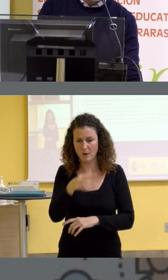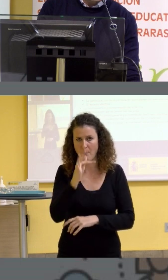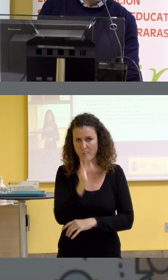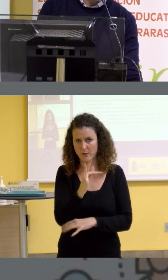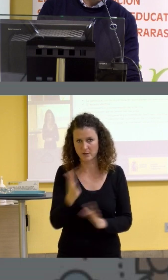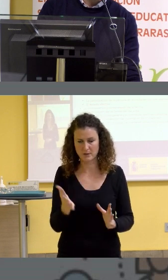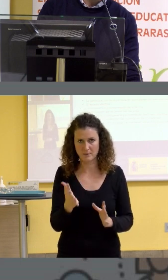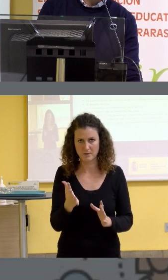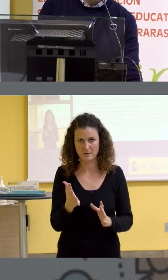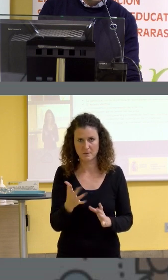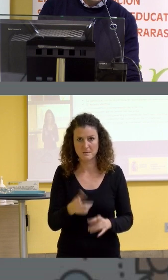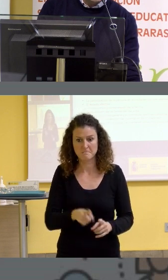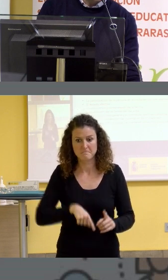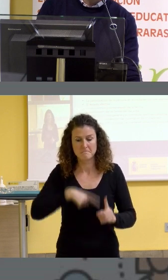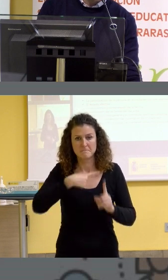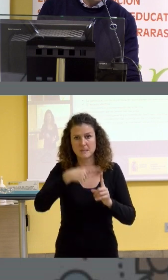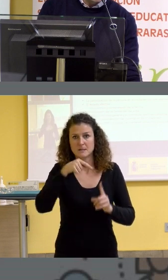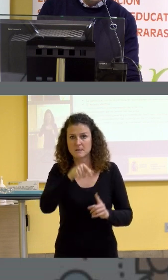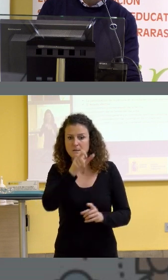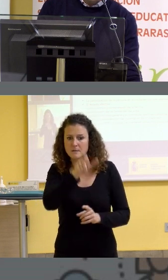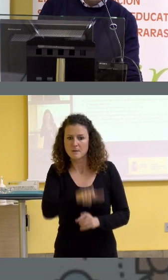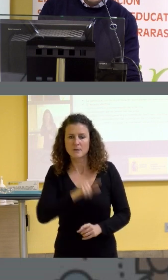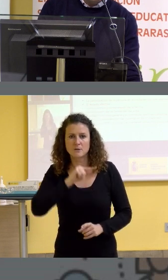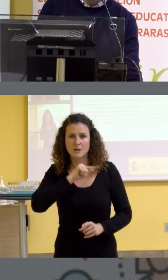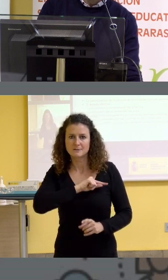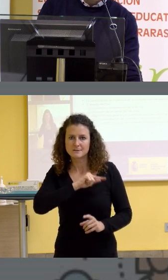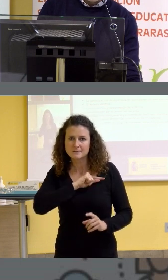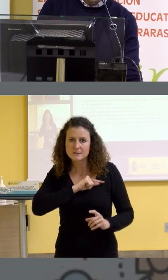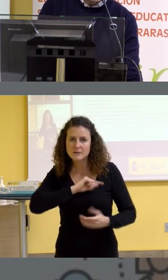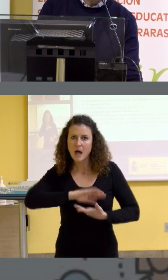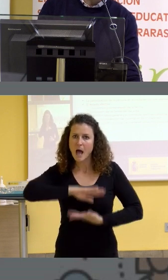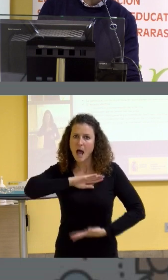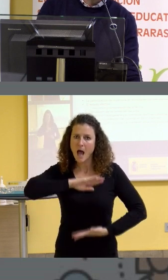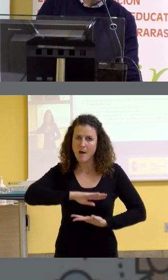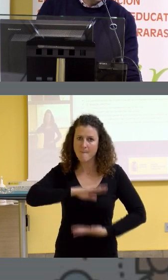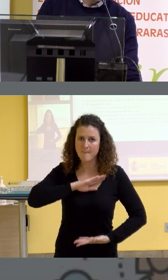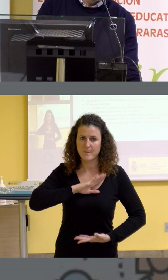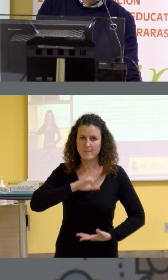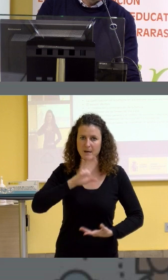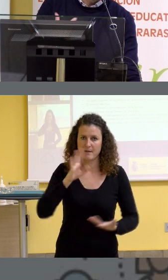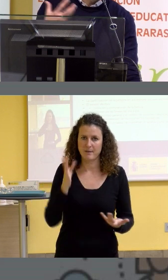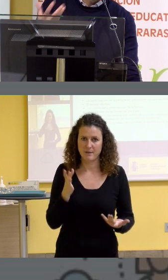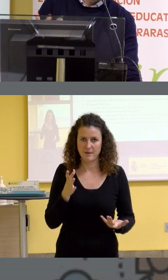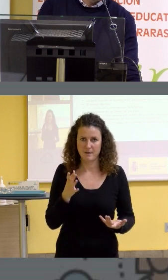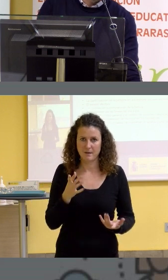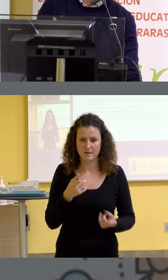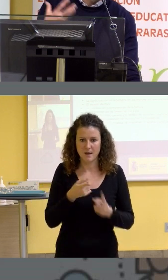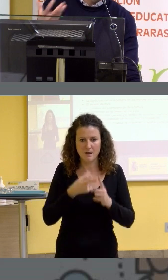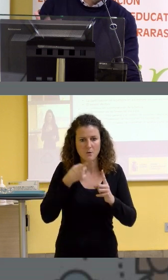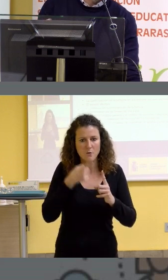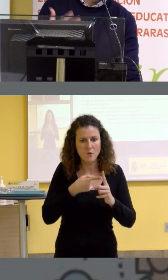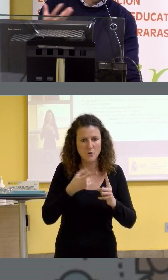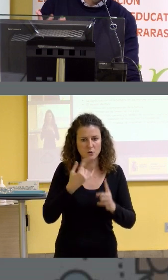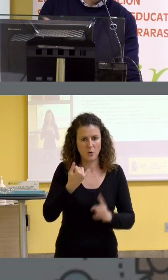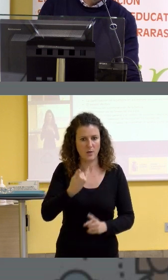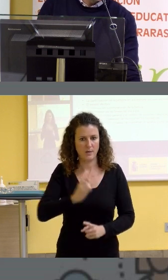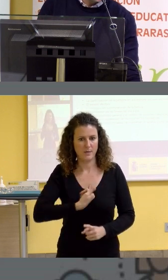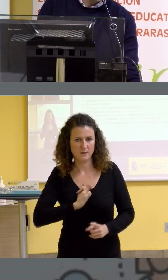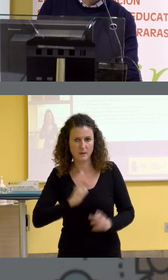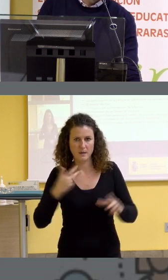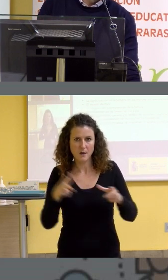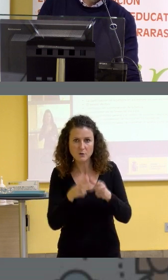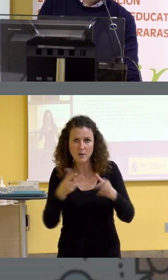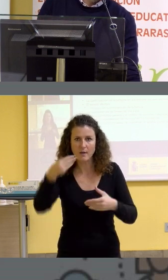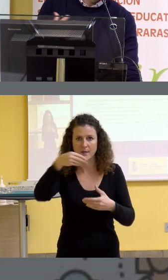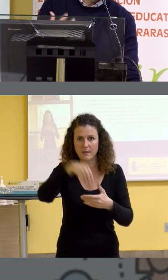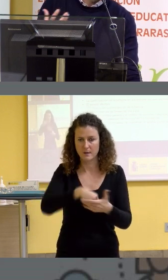de lo que sea que la persona siga sintiéndose capaz, mantener un sentido de utilidad y de identidad en la sociedad,